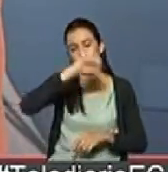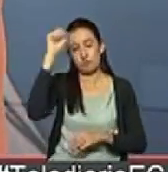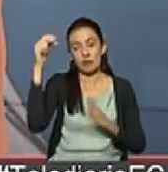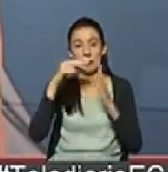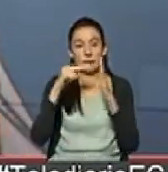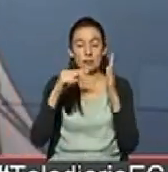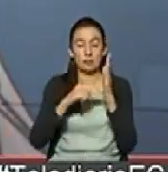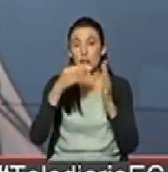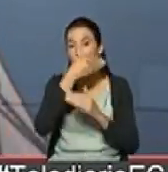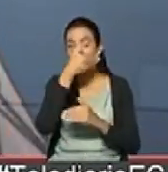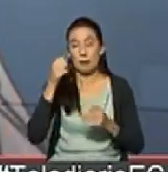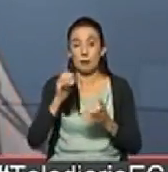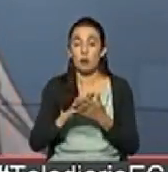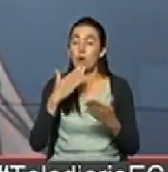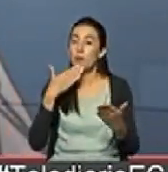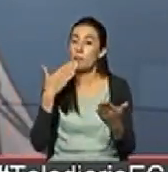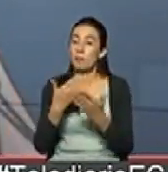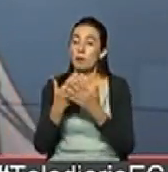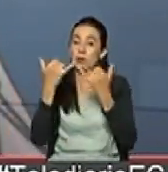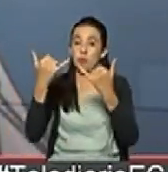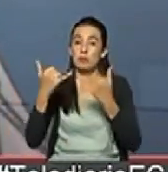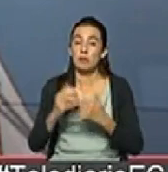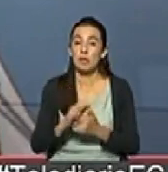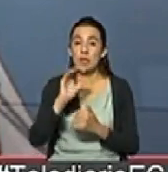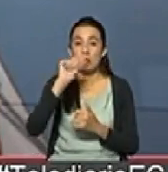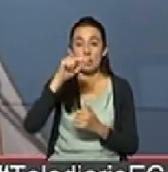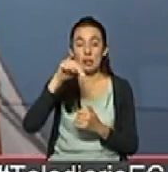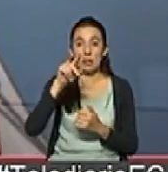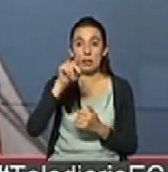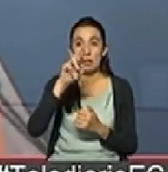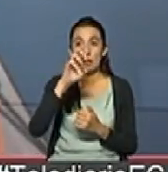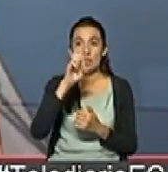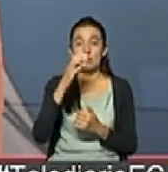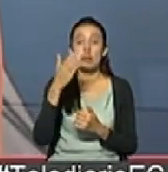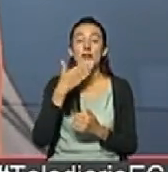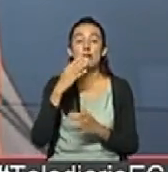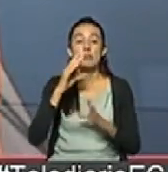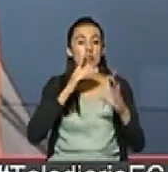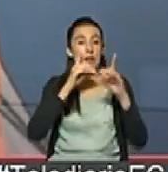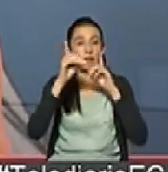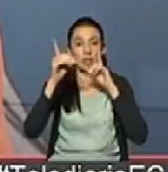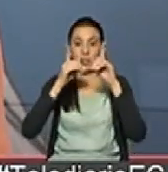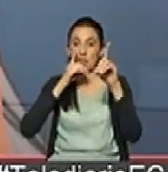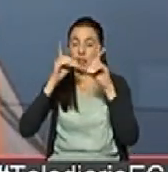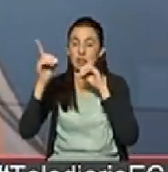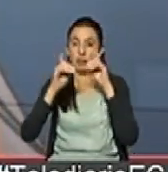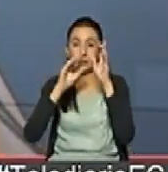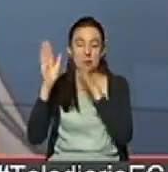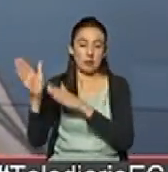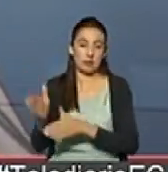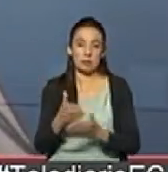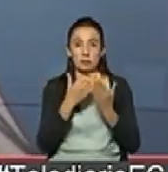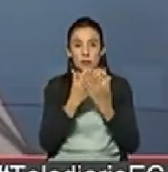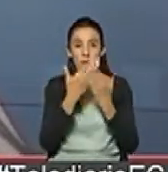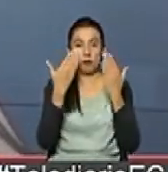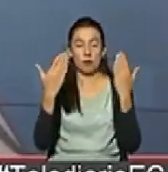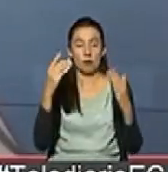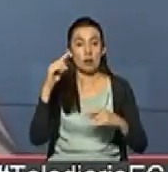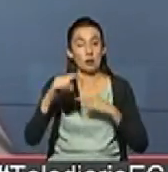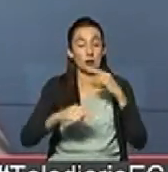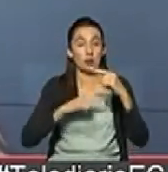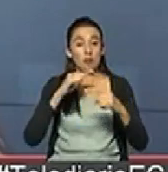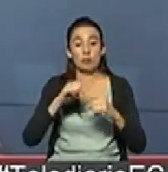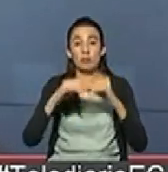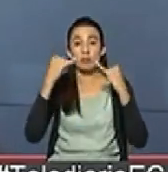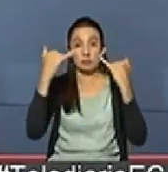día. Muchísimas gracias por acompañarnos, Andrés Álvarez, psicólogo educador, con quien dialogábamos acerca de las cosas y aspectos que tenemos que tomar en cuenta